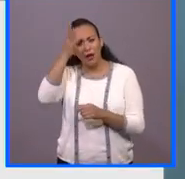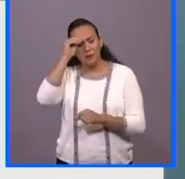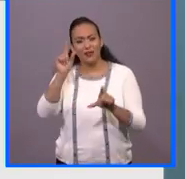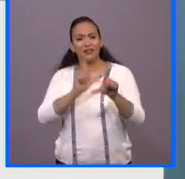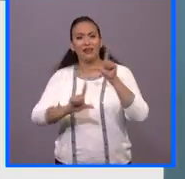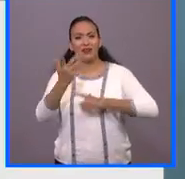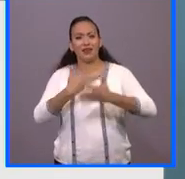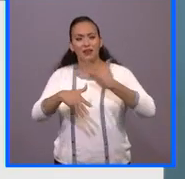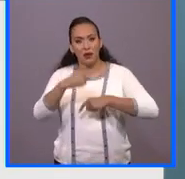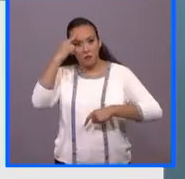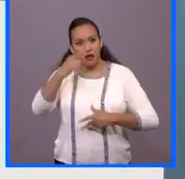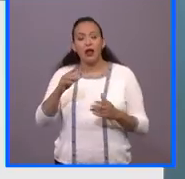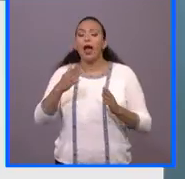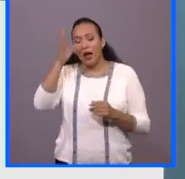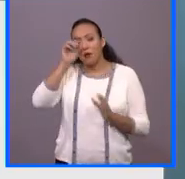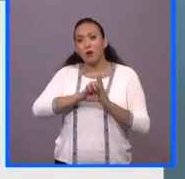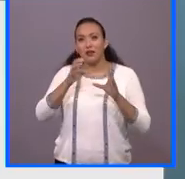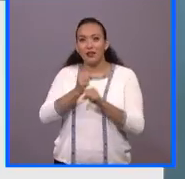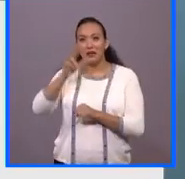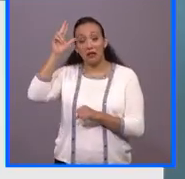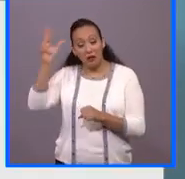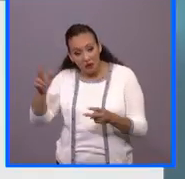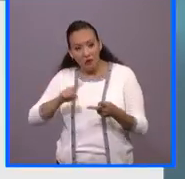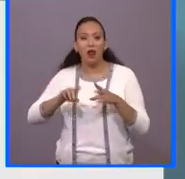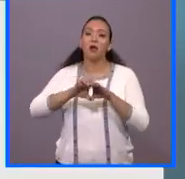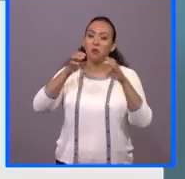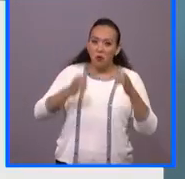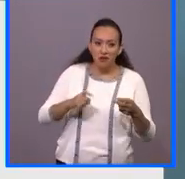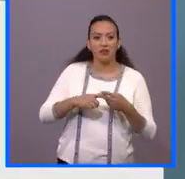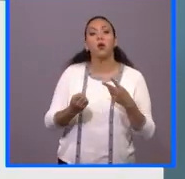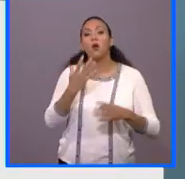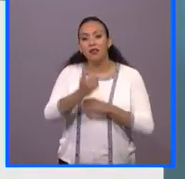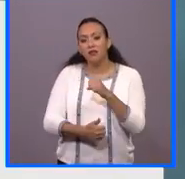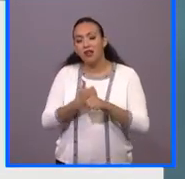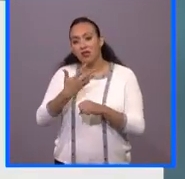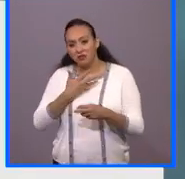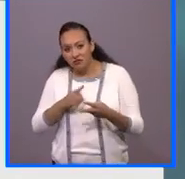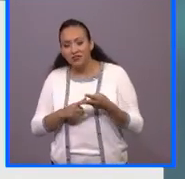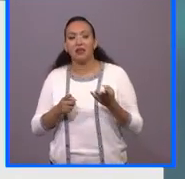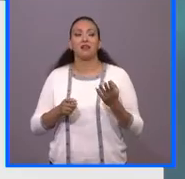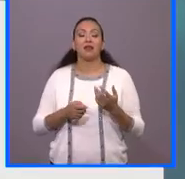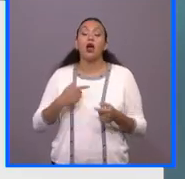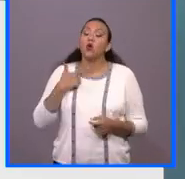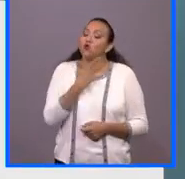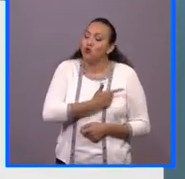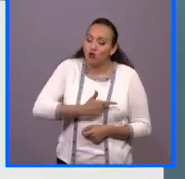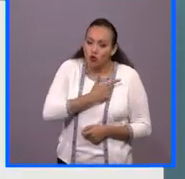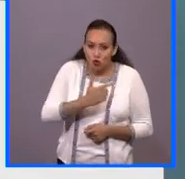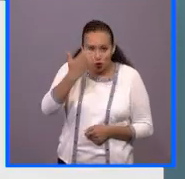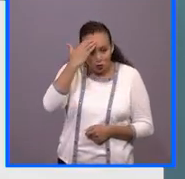señas para que por lo menos podamos decir hola, ¿cómo estás? ¿Cuántos años tienes? Me da mucho gusto